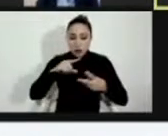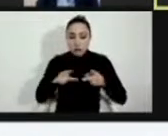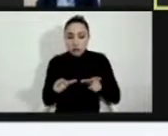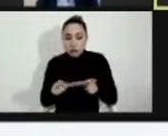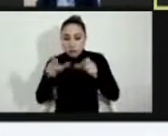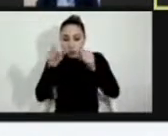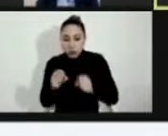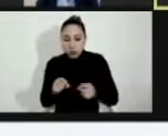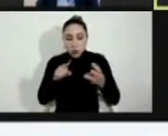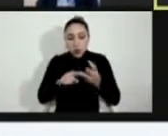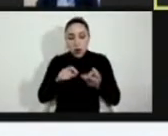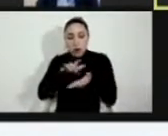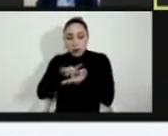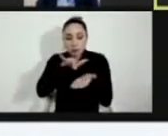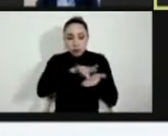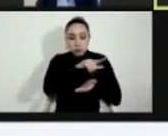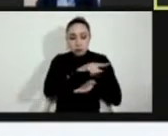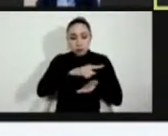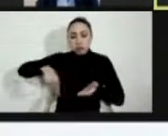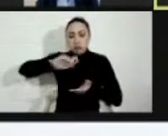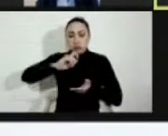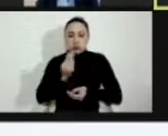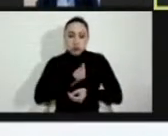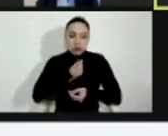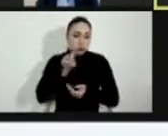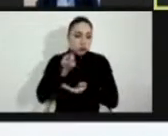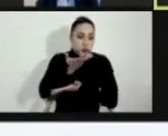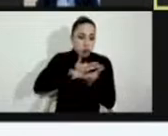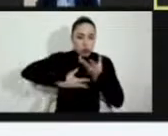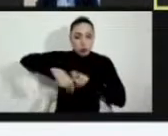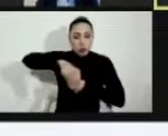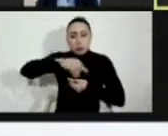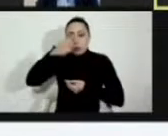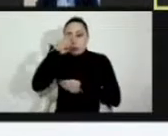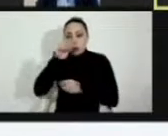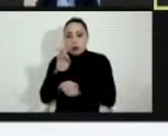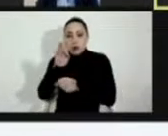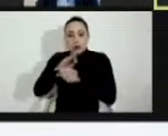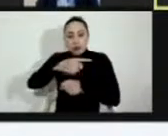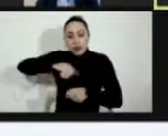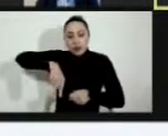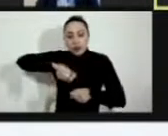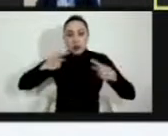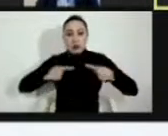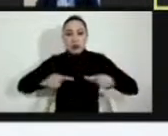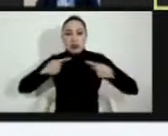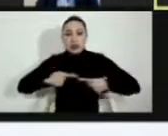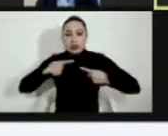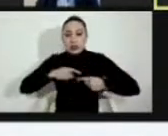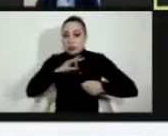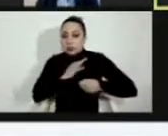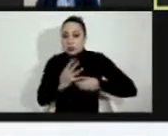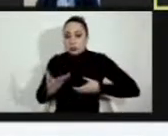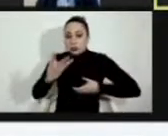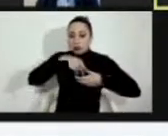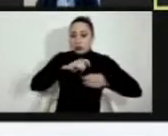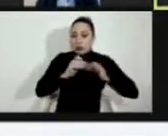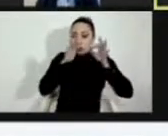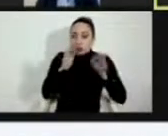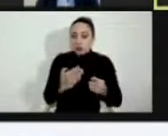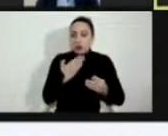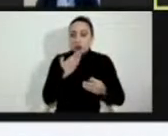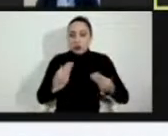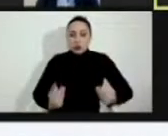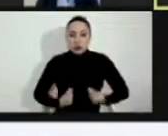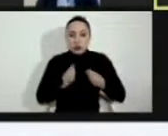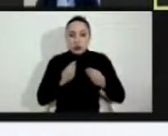sostenibles, con el fin de aumentar las ciudades y asentamientos humanos que adopten e implementen políticas y planes